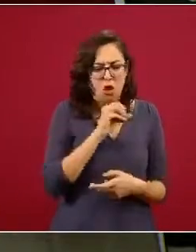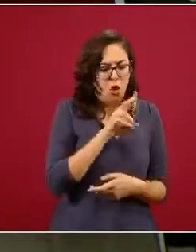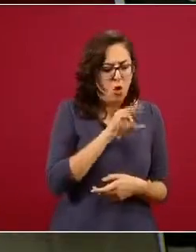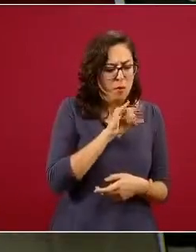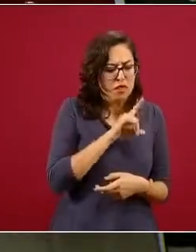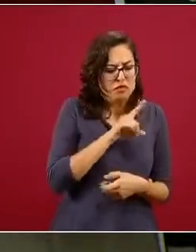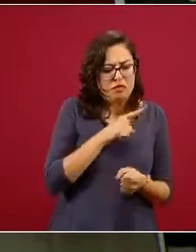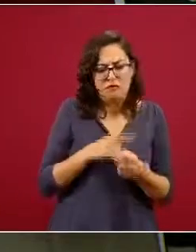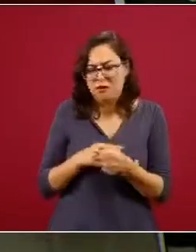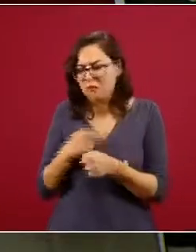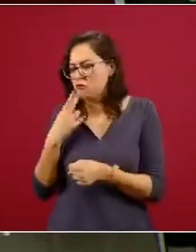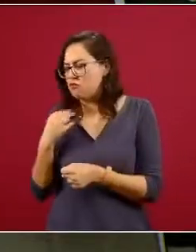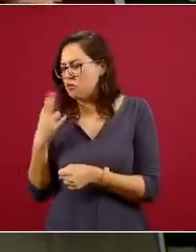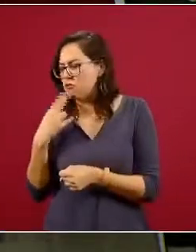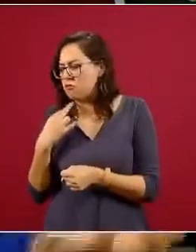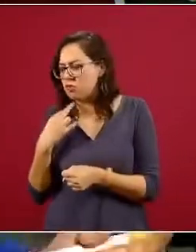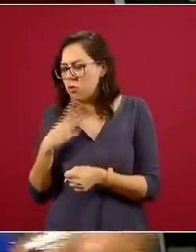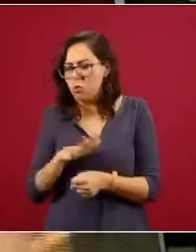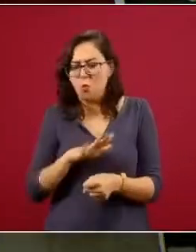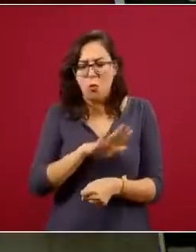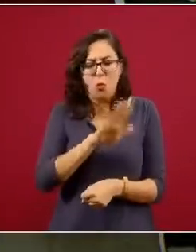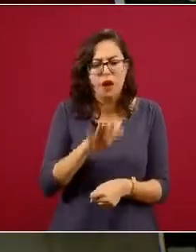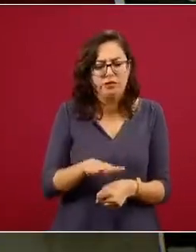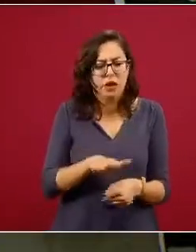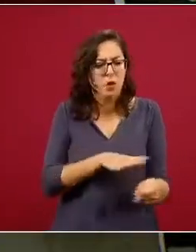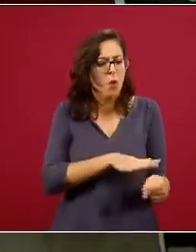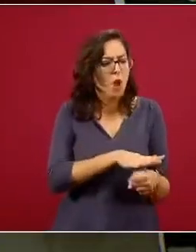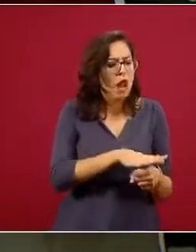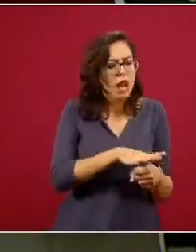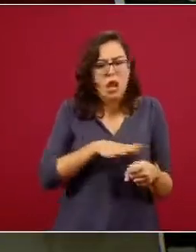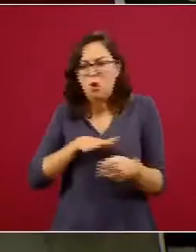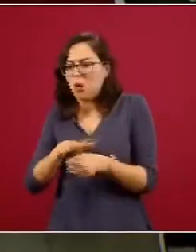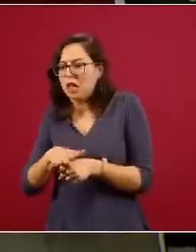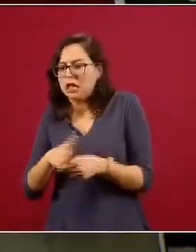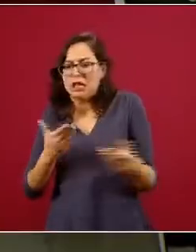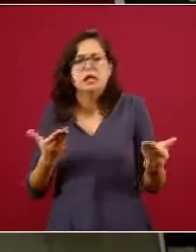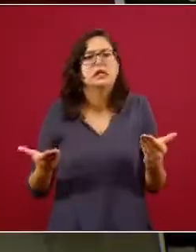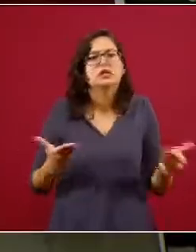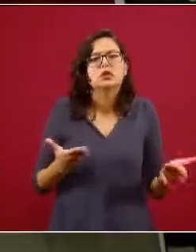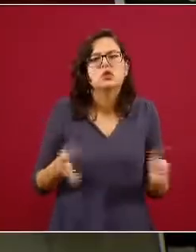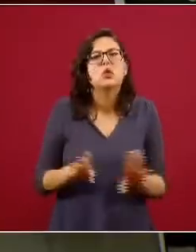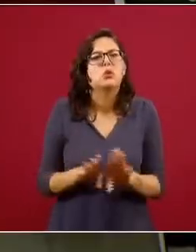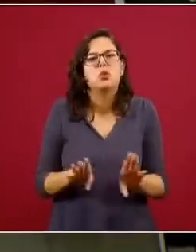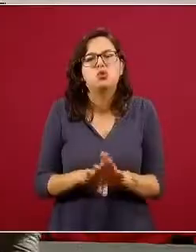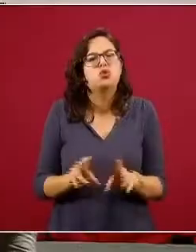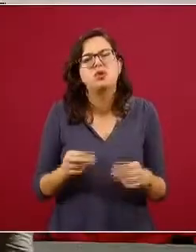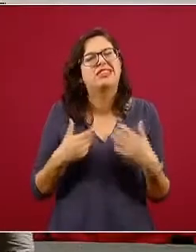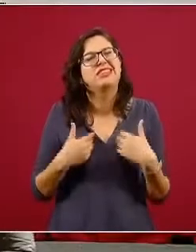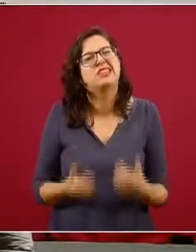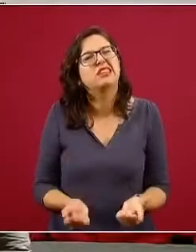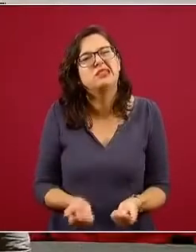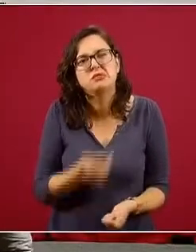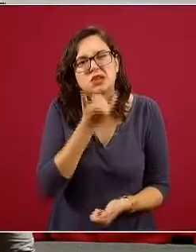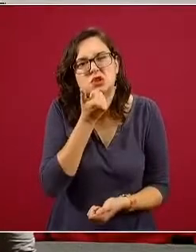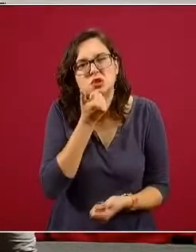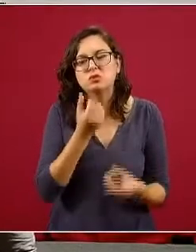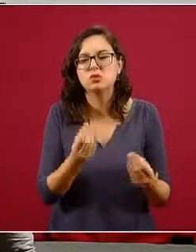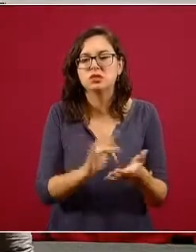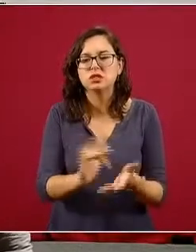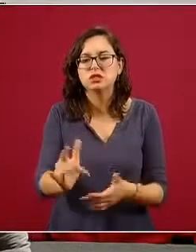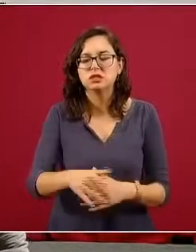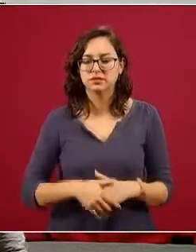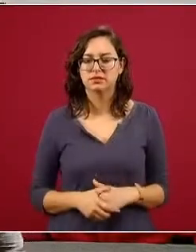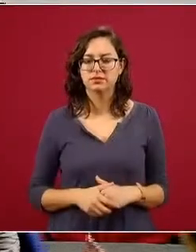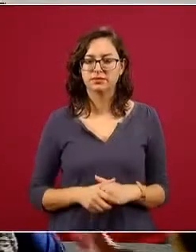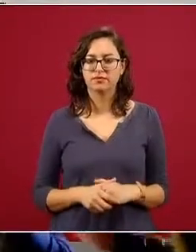diabetes, ¿en qué categoría entra o cómo determinan esas categorías? Muchas gracias. Vamos a empezar con el doctor